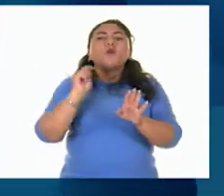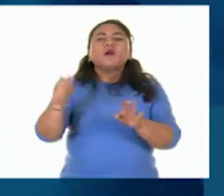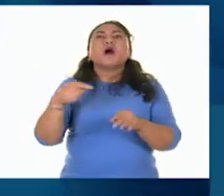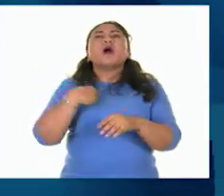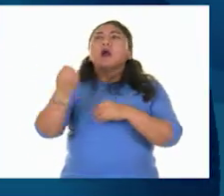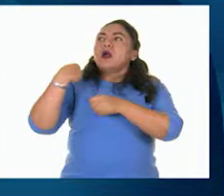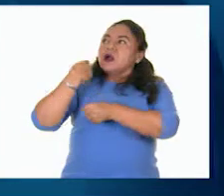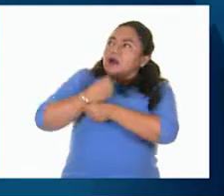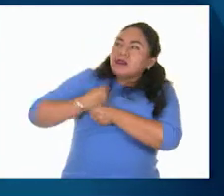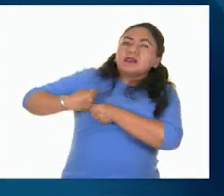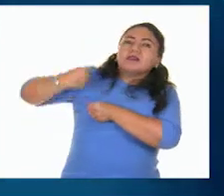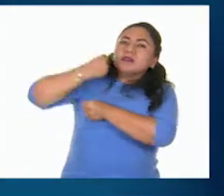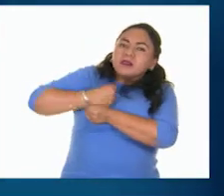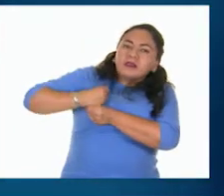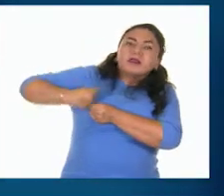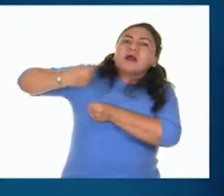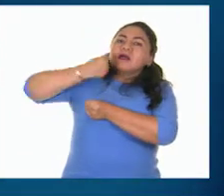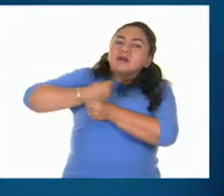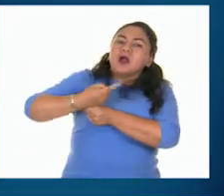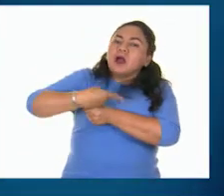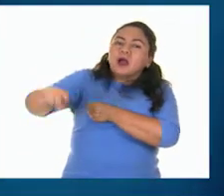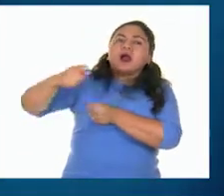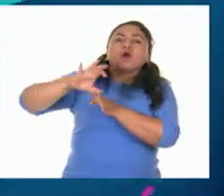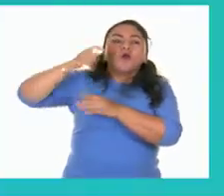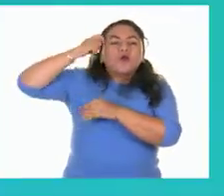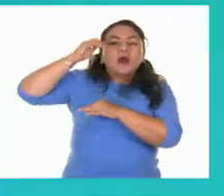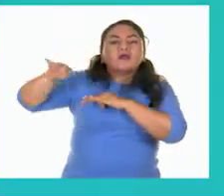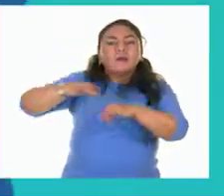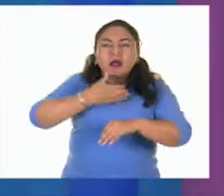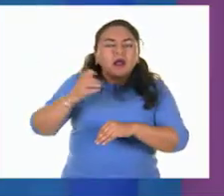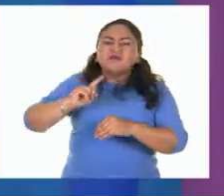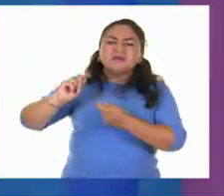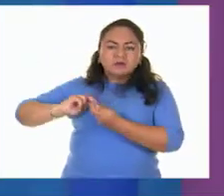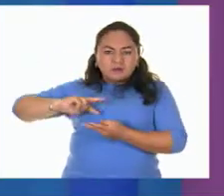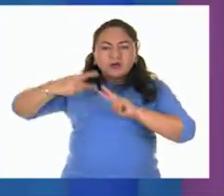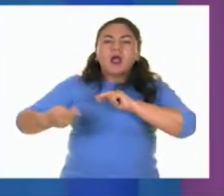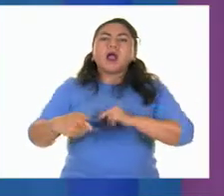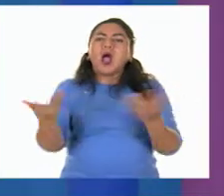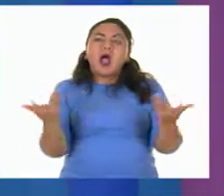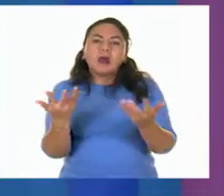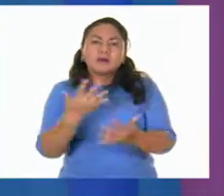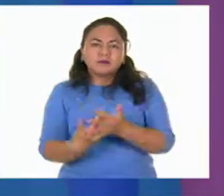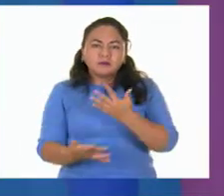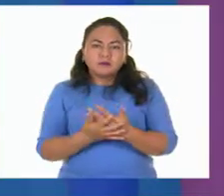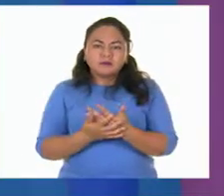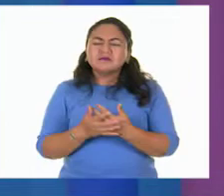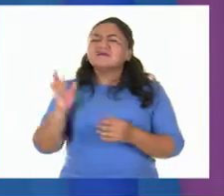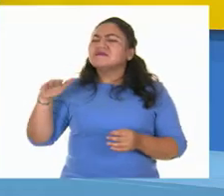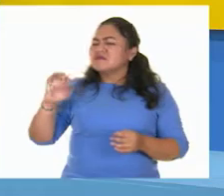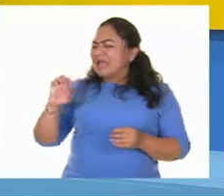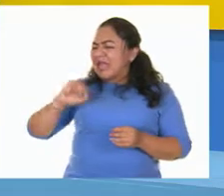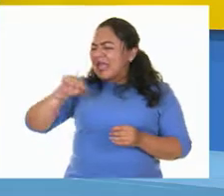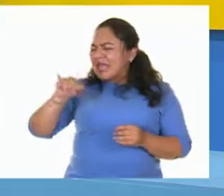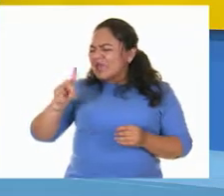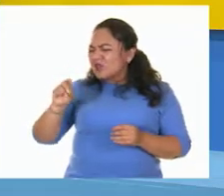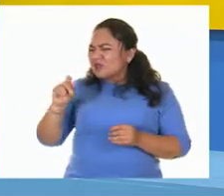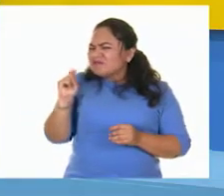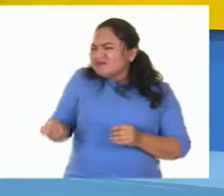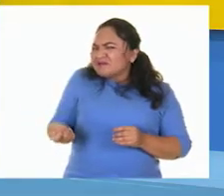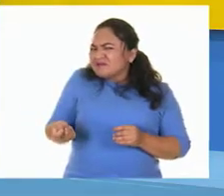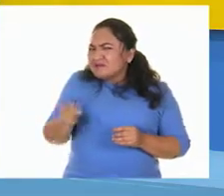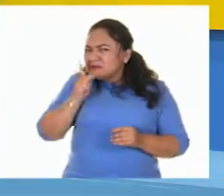de la explotación del trabajo a jornal. Maestra, pero ¿qué es un ejido? Buena